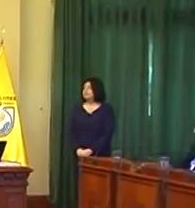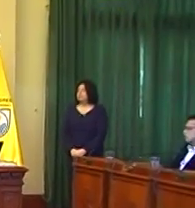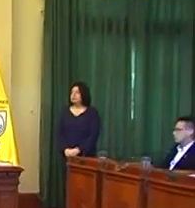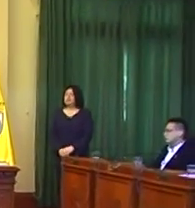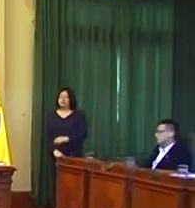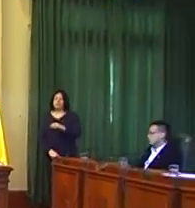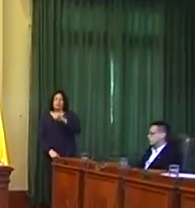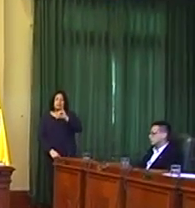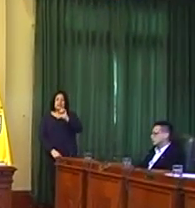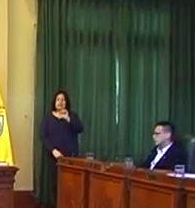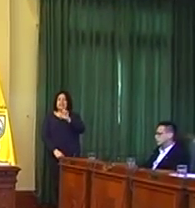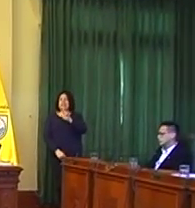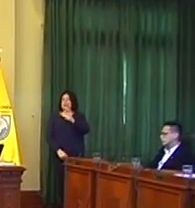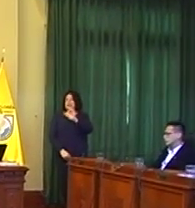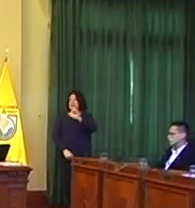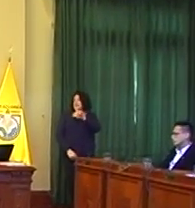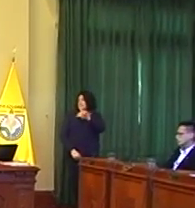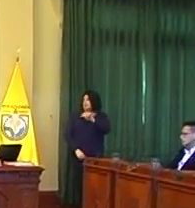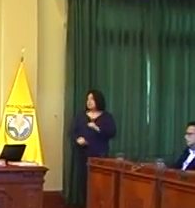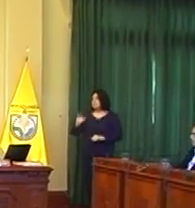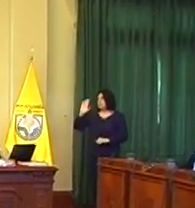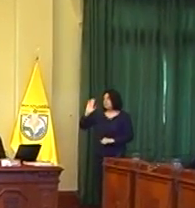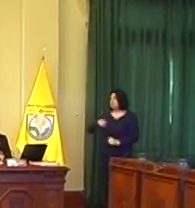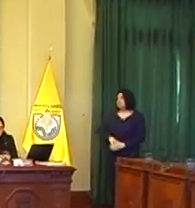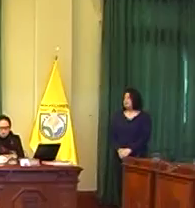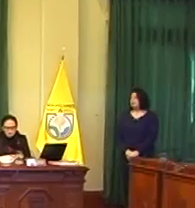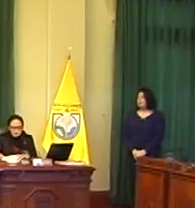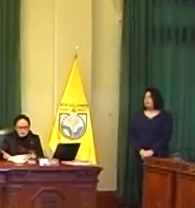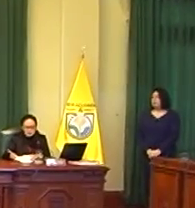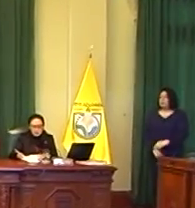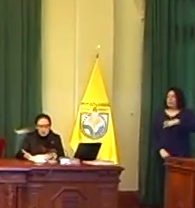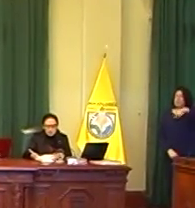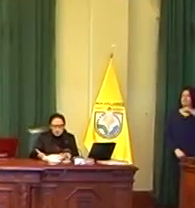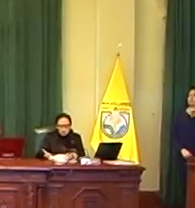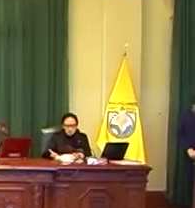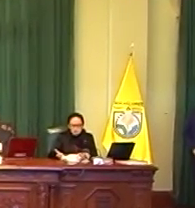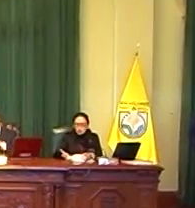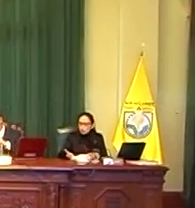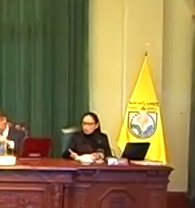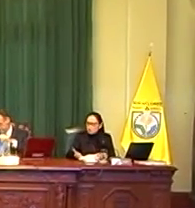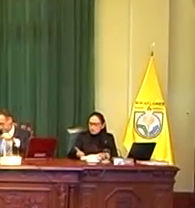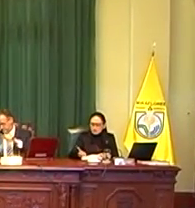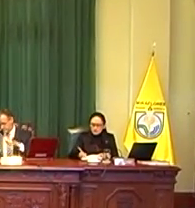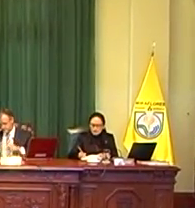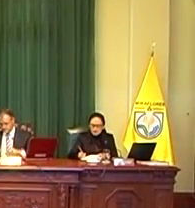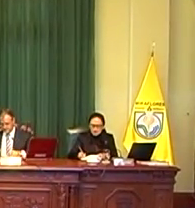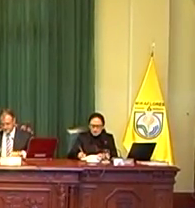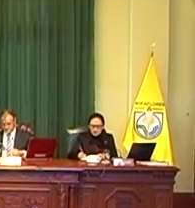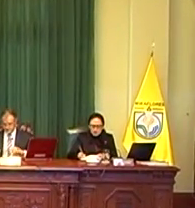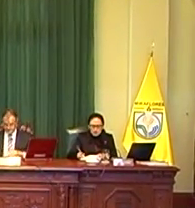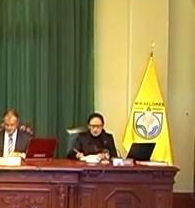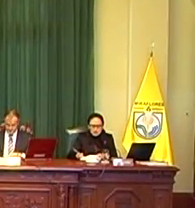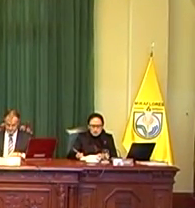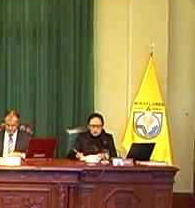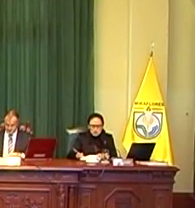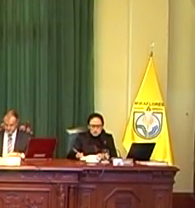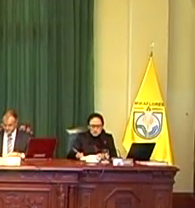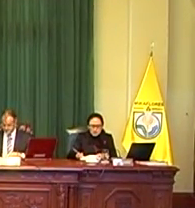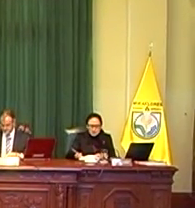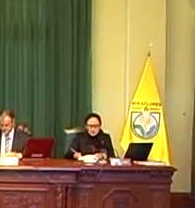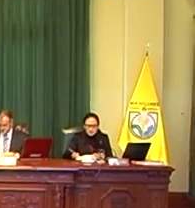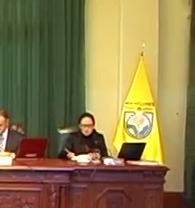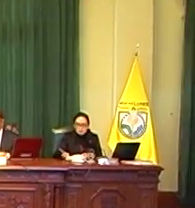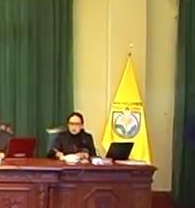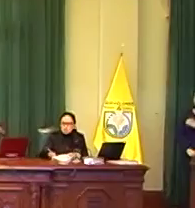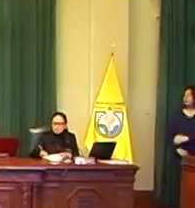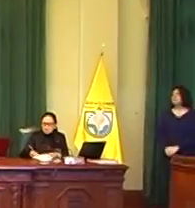Señor Israel Orlando Acuña Huoncoquis. Señora Patricia María del Río Jiménez de Olavide. Señora